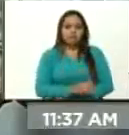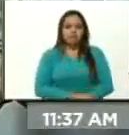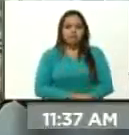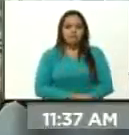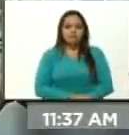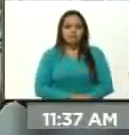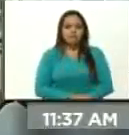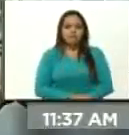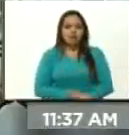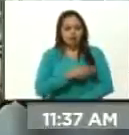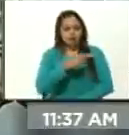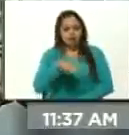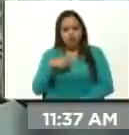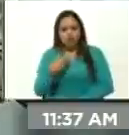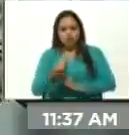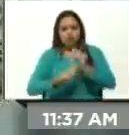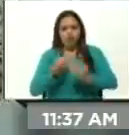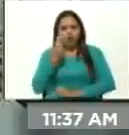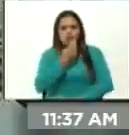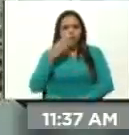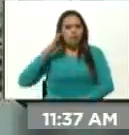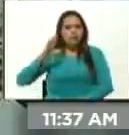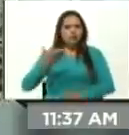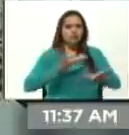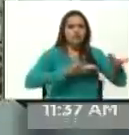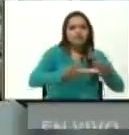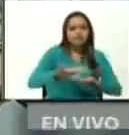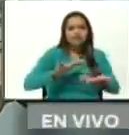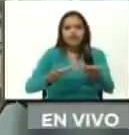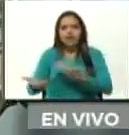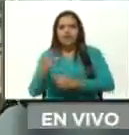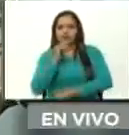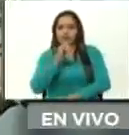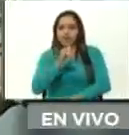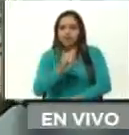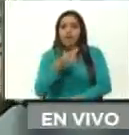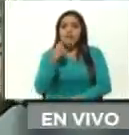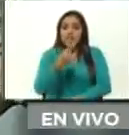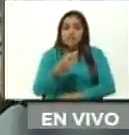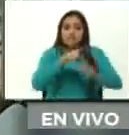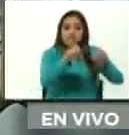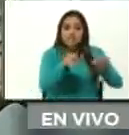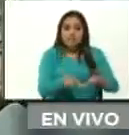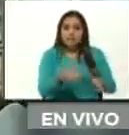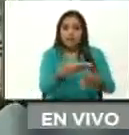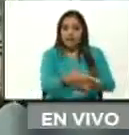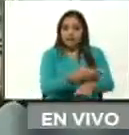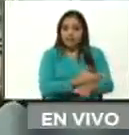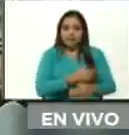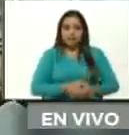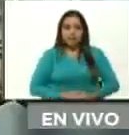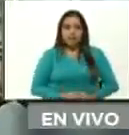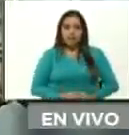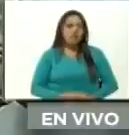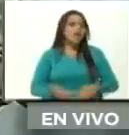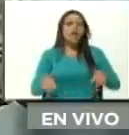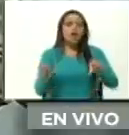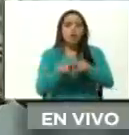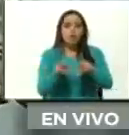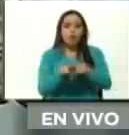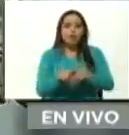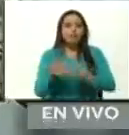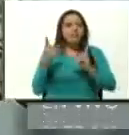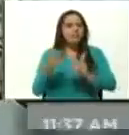un compromiso de intercambiar información, tal como establece el examen preliminar. Sin embargo,